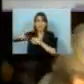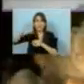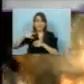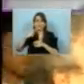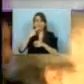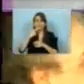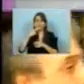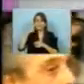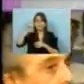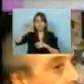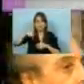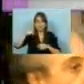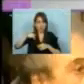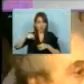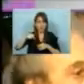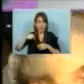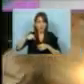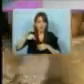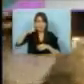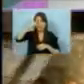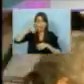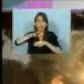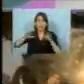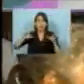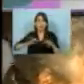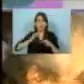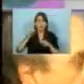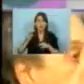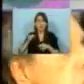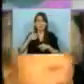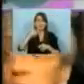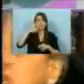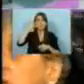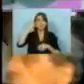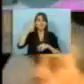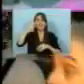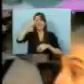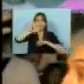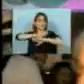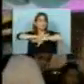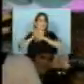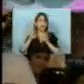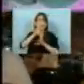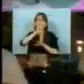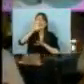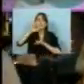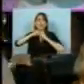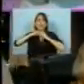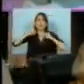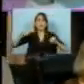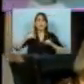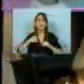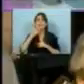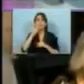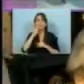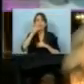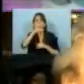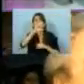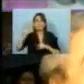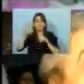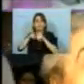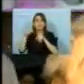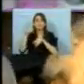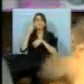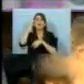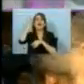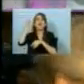se despida su último año, estos 25 programas que va a ser como último año, que esté la abuela en el programa de